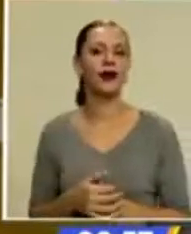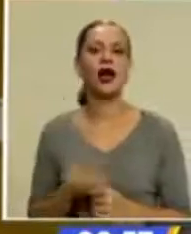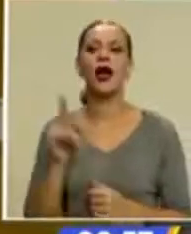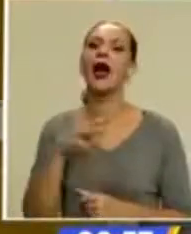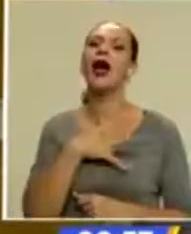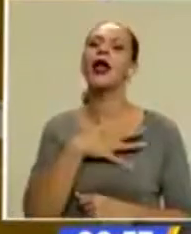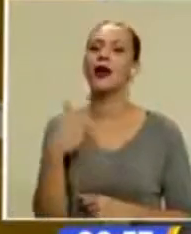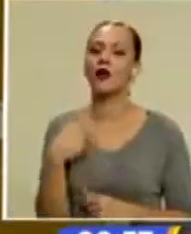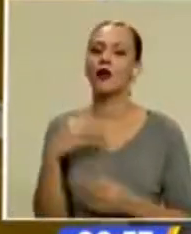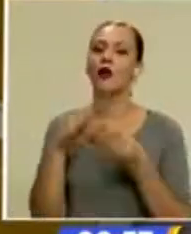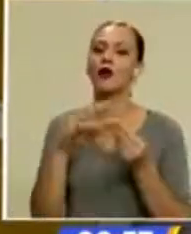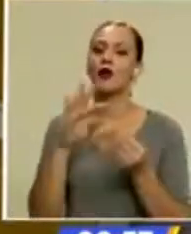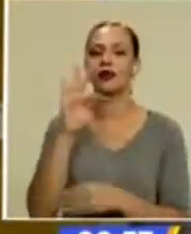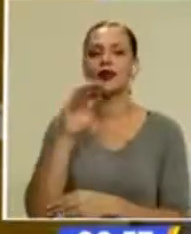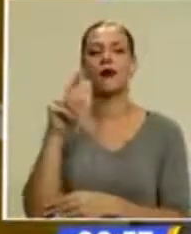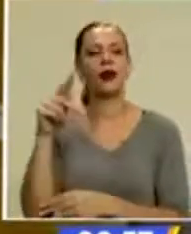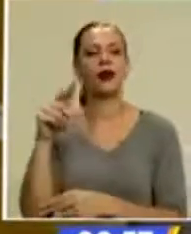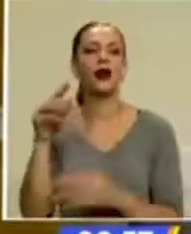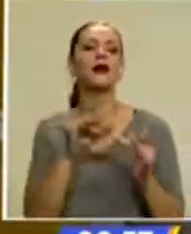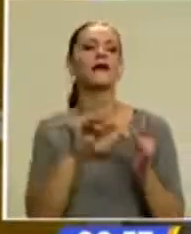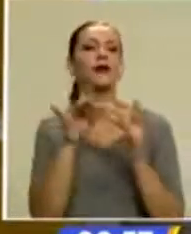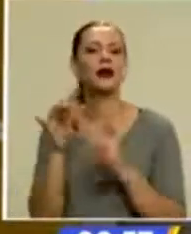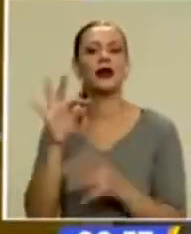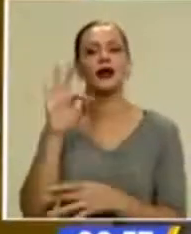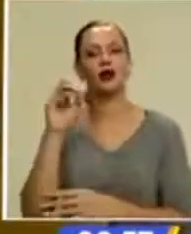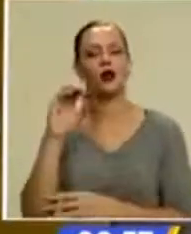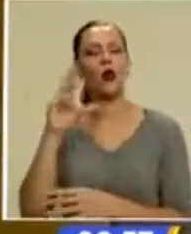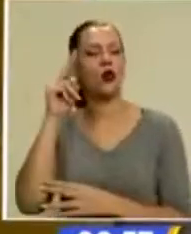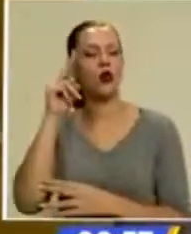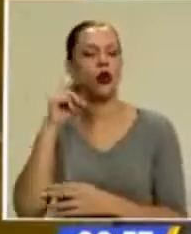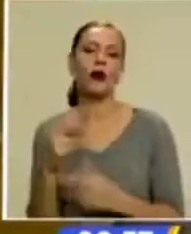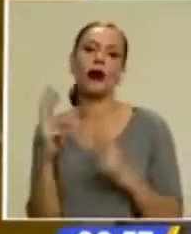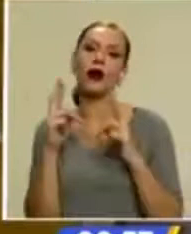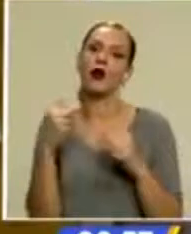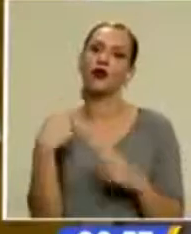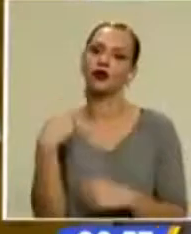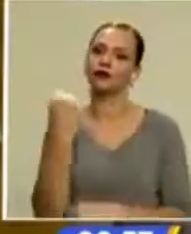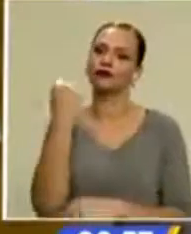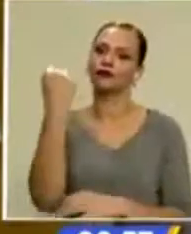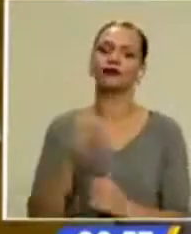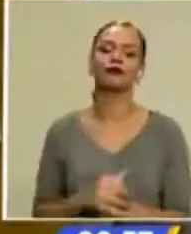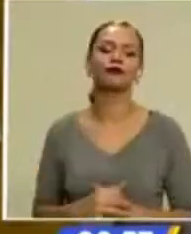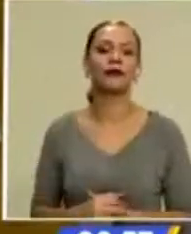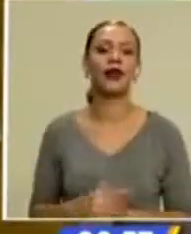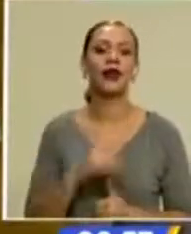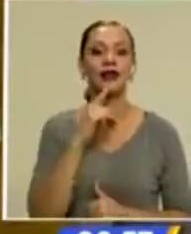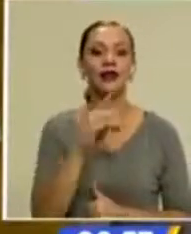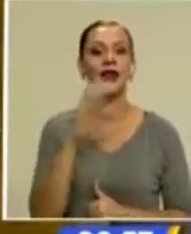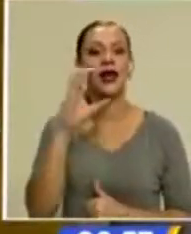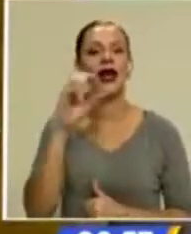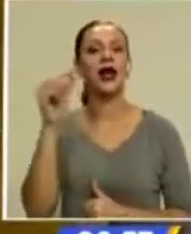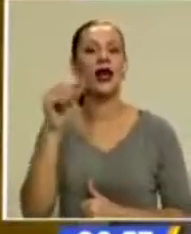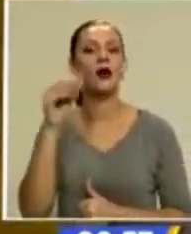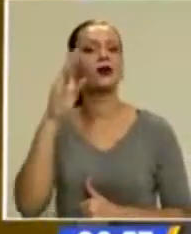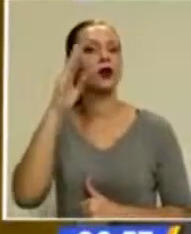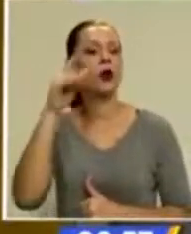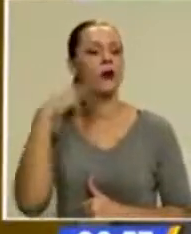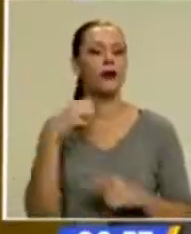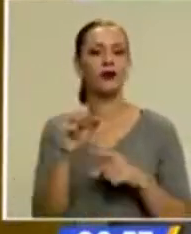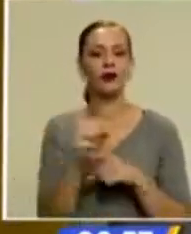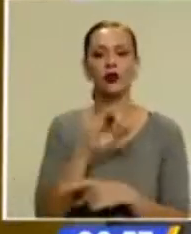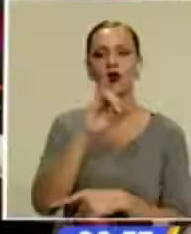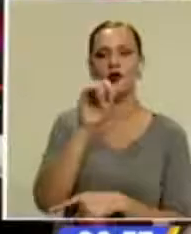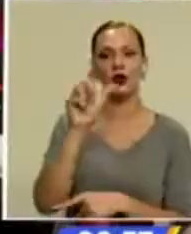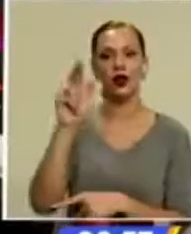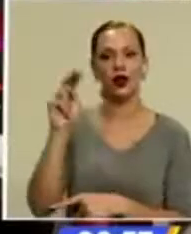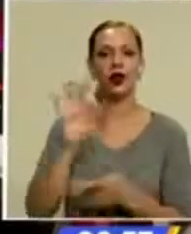él le encantan los cuentos de mi tía Panchita, en especial el de Tío Conejo. Espero ser la afortunada. Dice Carla Gamboa, un saludo para mi sobrino